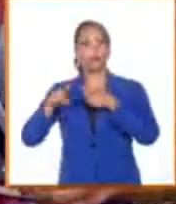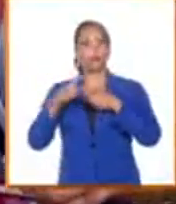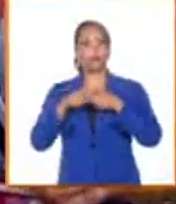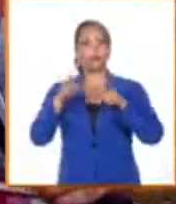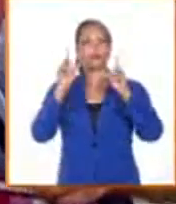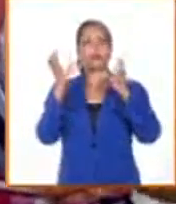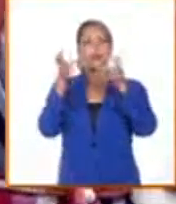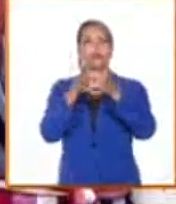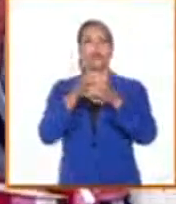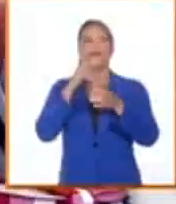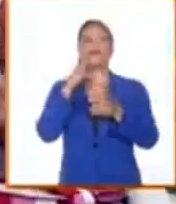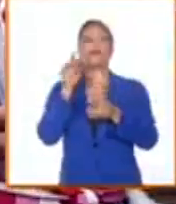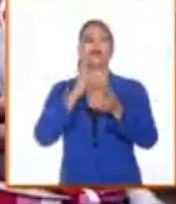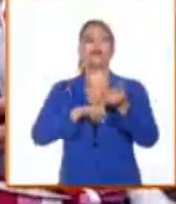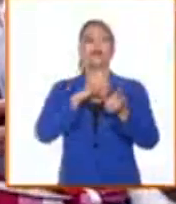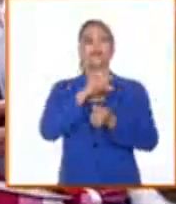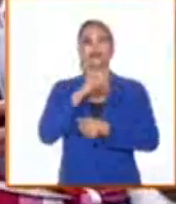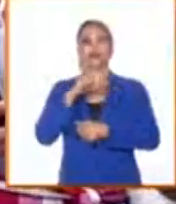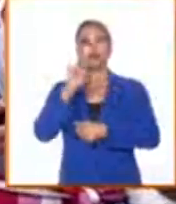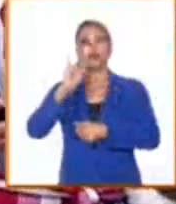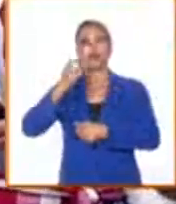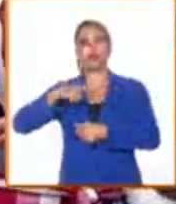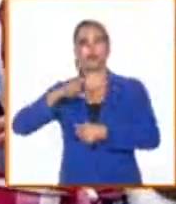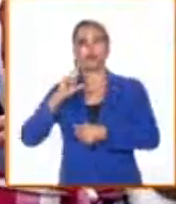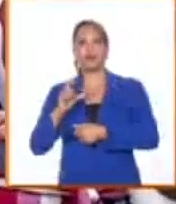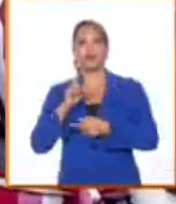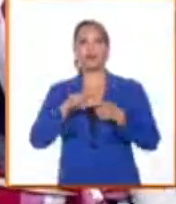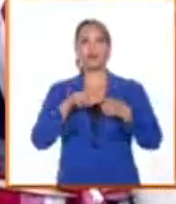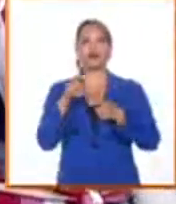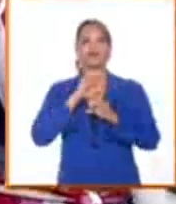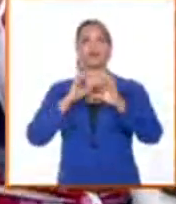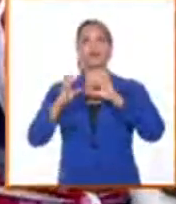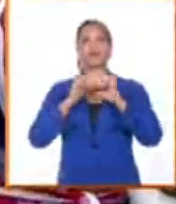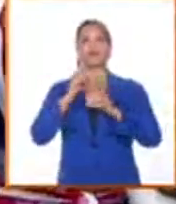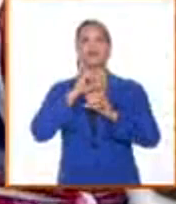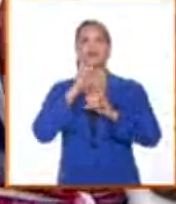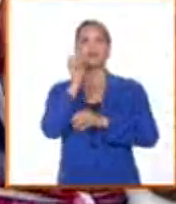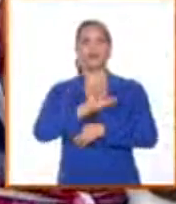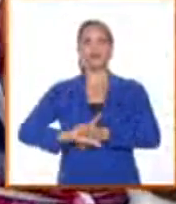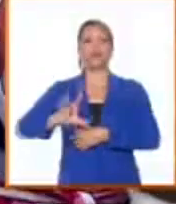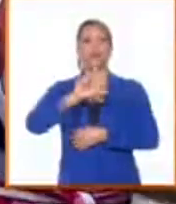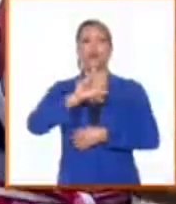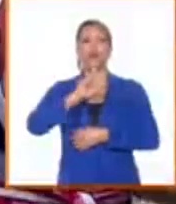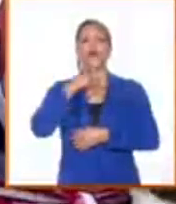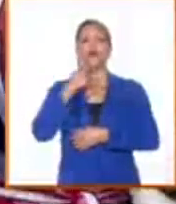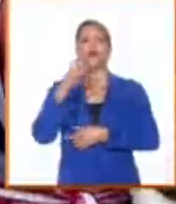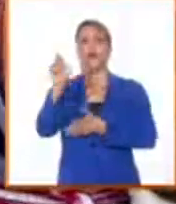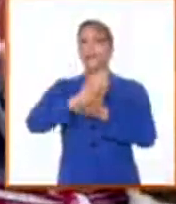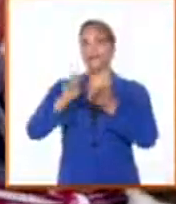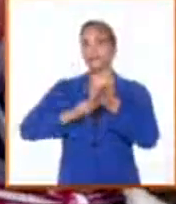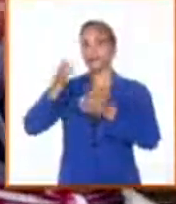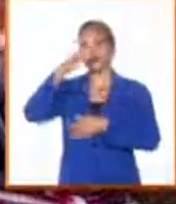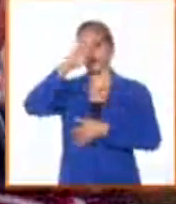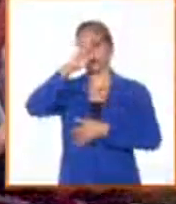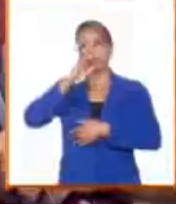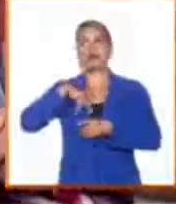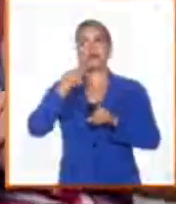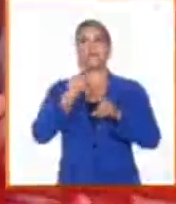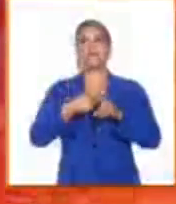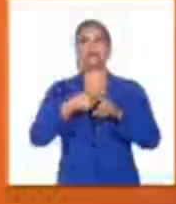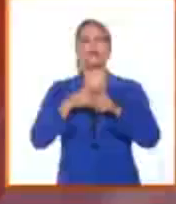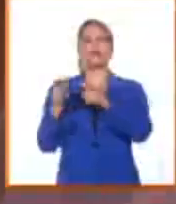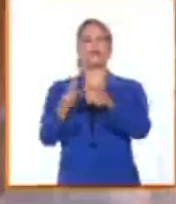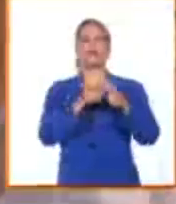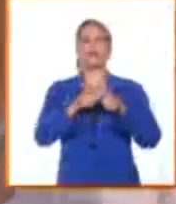Unión de Periodistas de Cuba, la Asociación Cubana de Comunicadores Sociales, la Unión de Escritores y Artistas de Cuba y la Asociación Hermanos